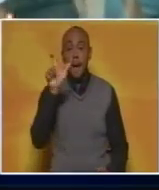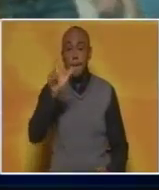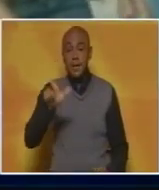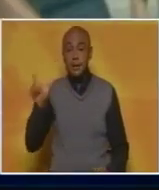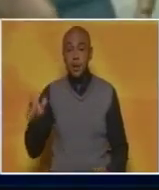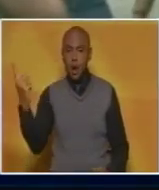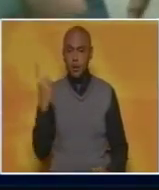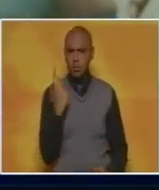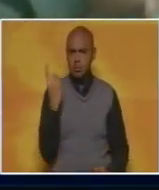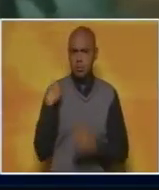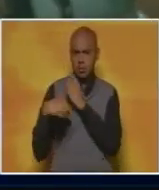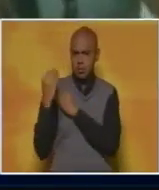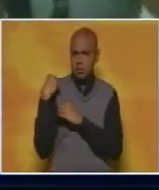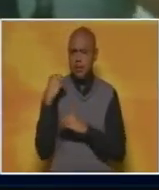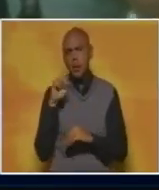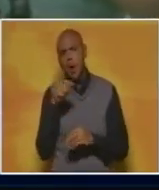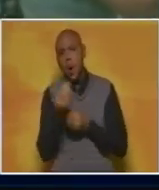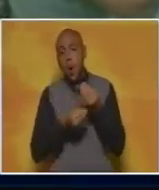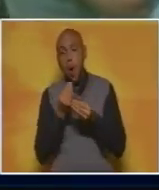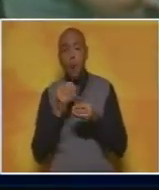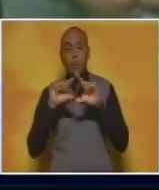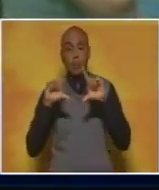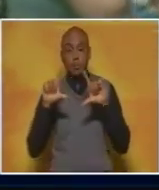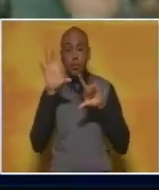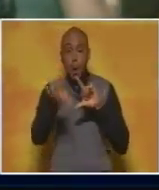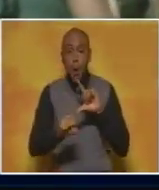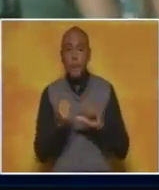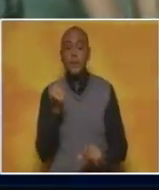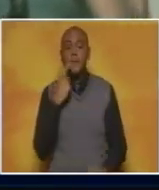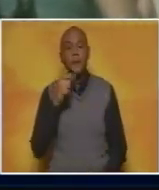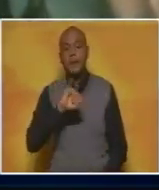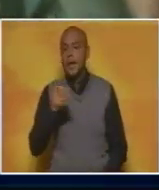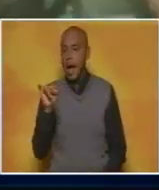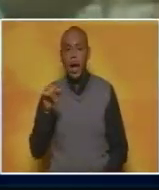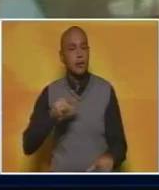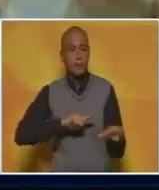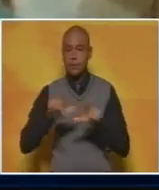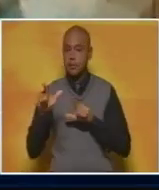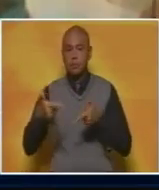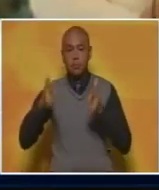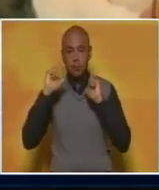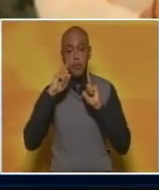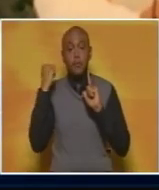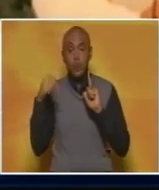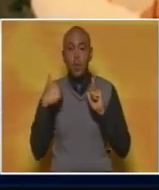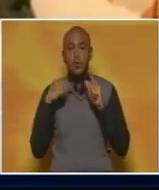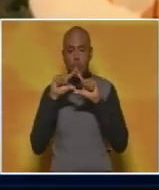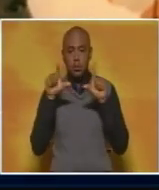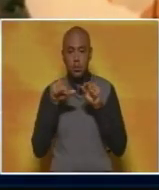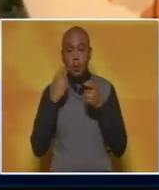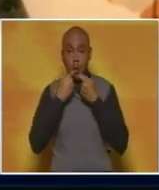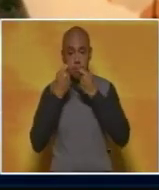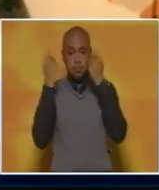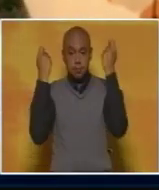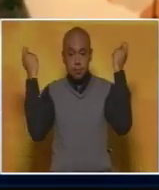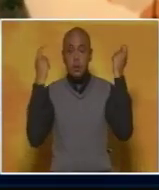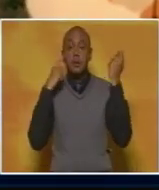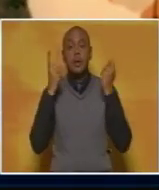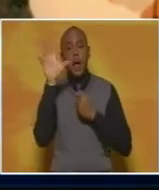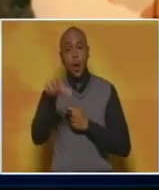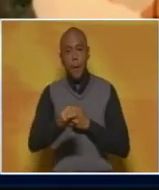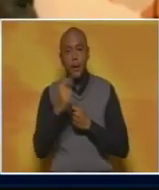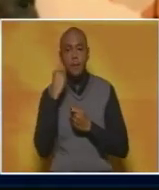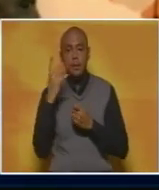por la boletería, cómo hacen para adquirirla. Ya están abiertos los vuelos, ya estamos ofertando todas las posibilidades